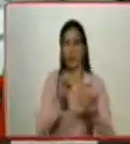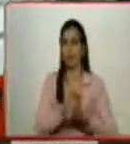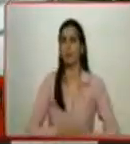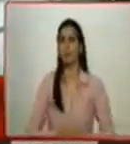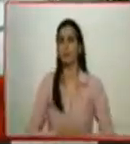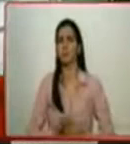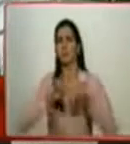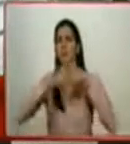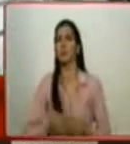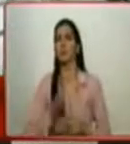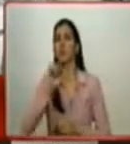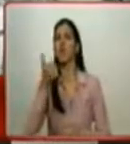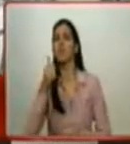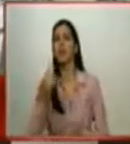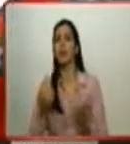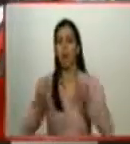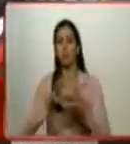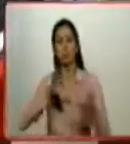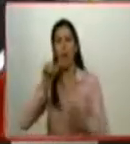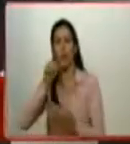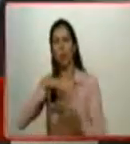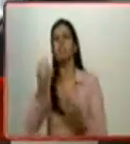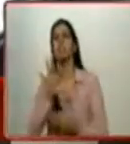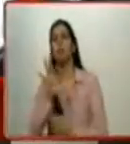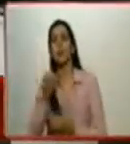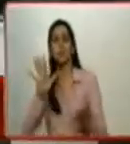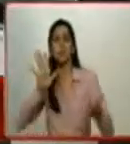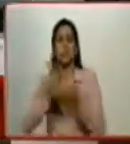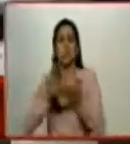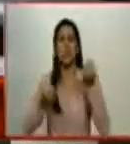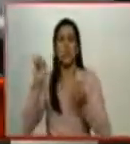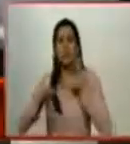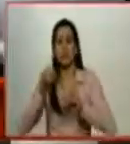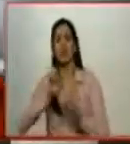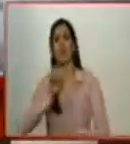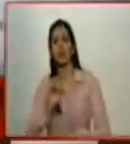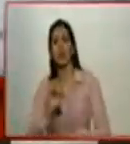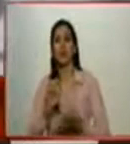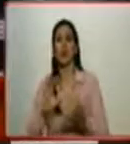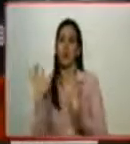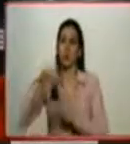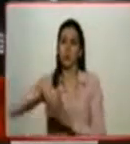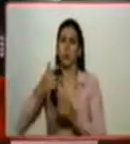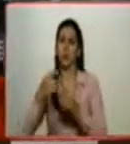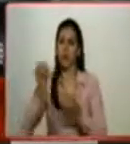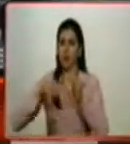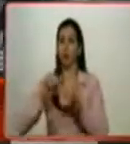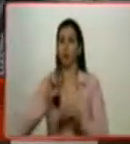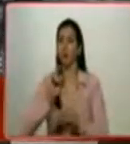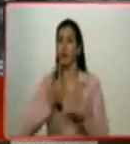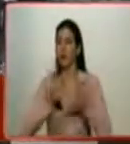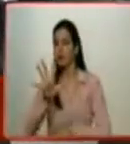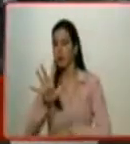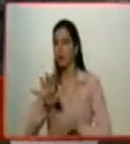total fueron entregados 110 camiones cisternas, 70 compactadores para desechos sólidos, 20 grúas cesta, 95 rústicos,